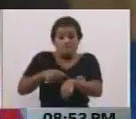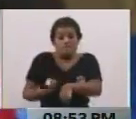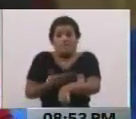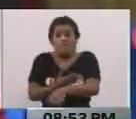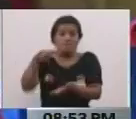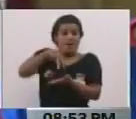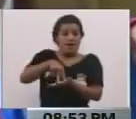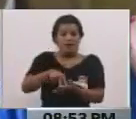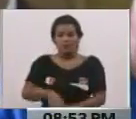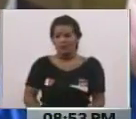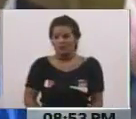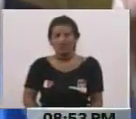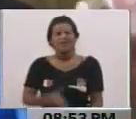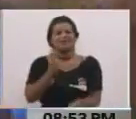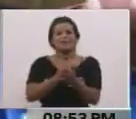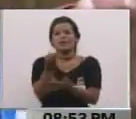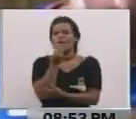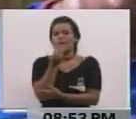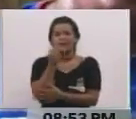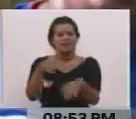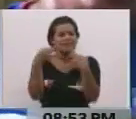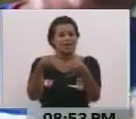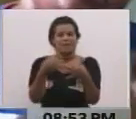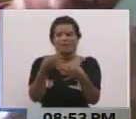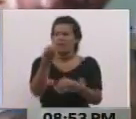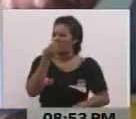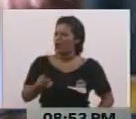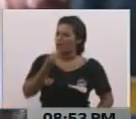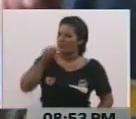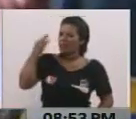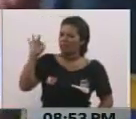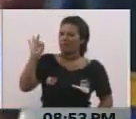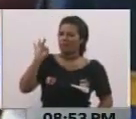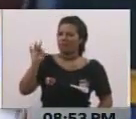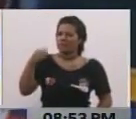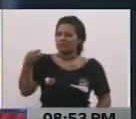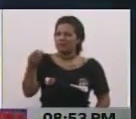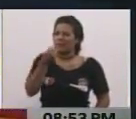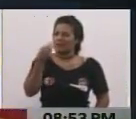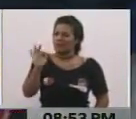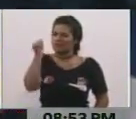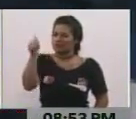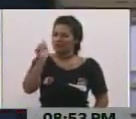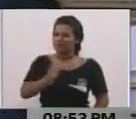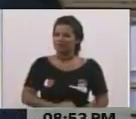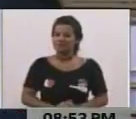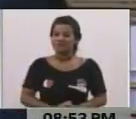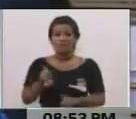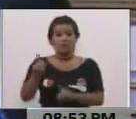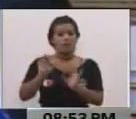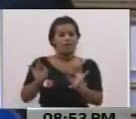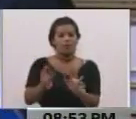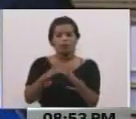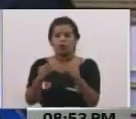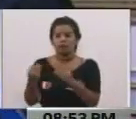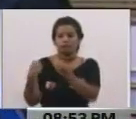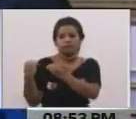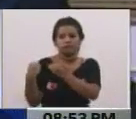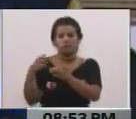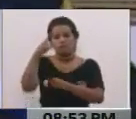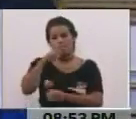ahí. La comida tiene que ser buena para darle, tiene que comer. Claro. Bueno, toda la experiencia, ¿no? De la disciplina